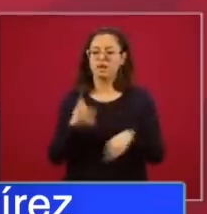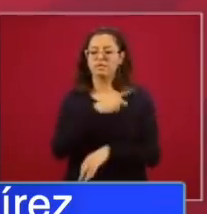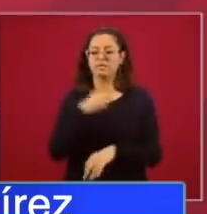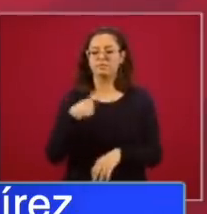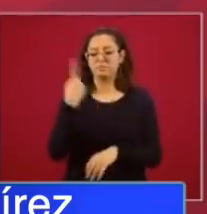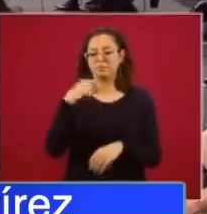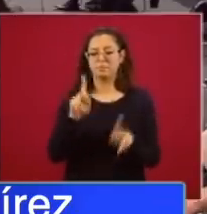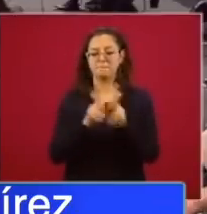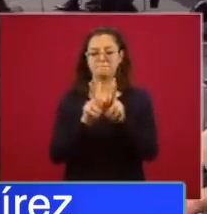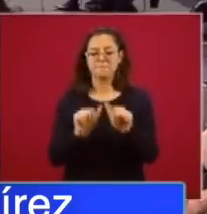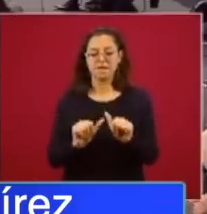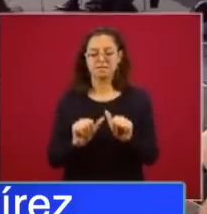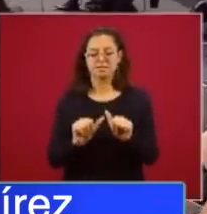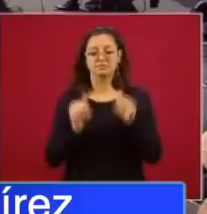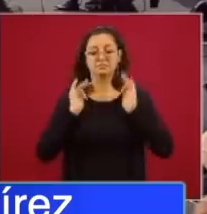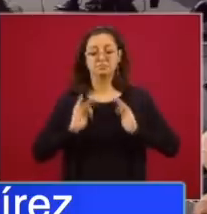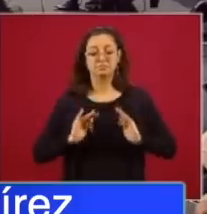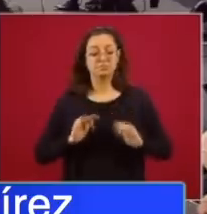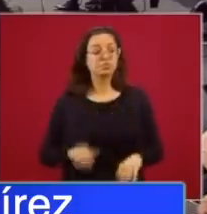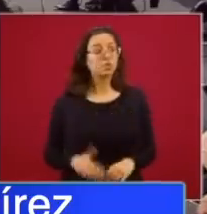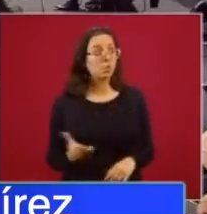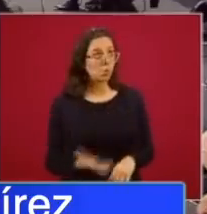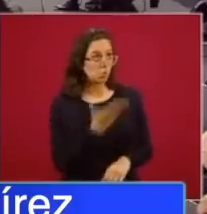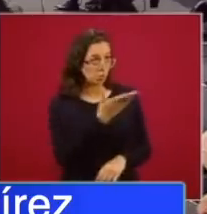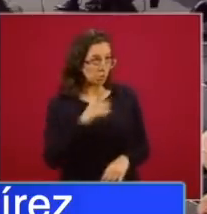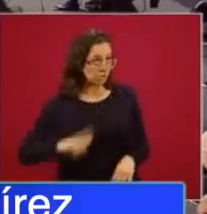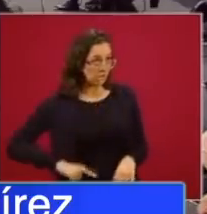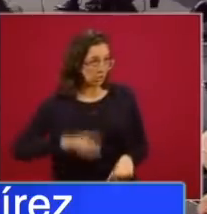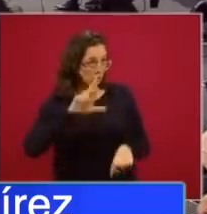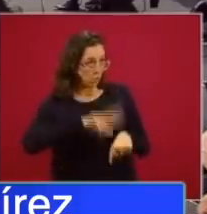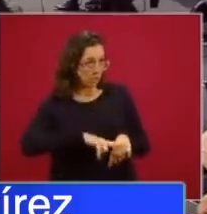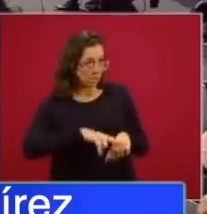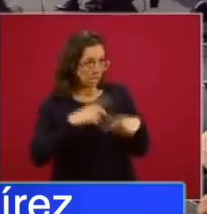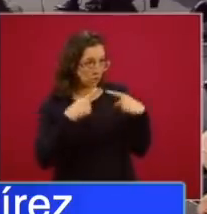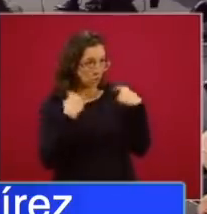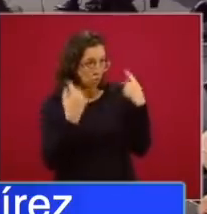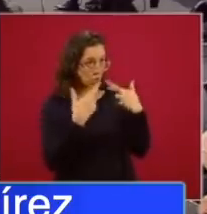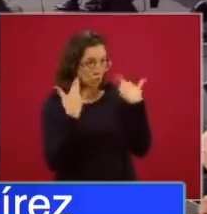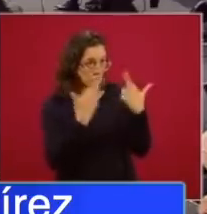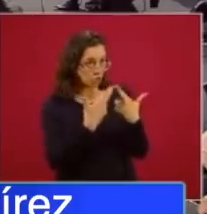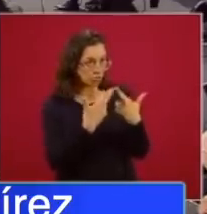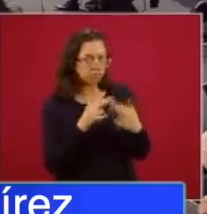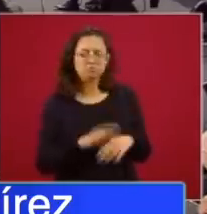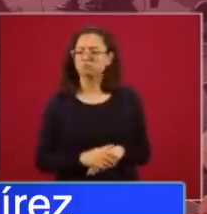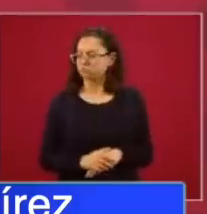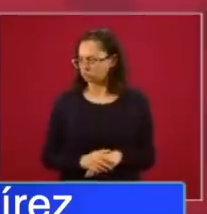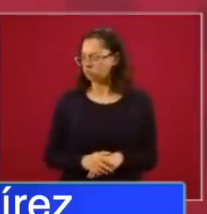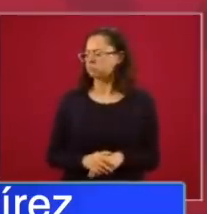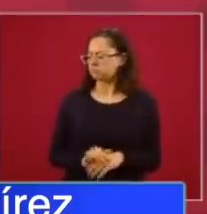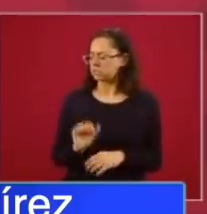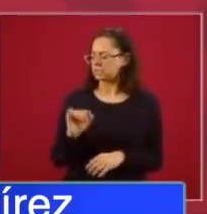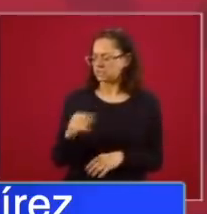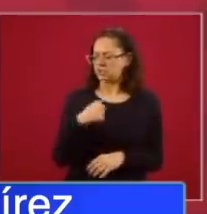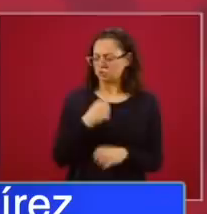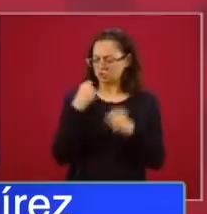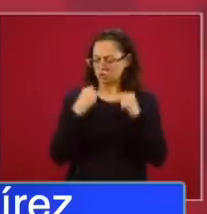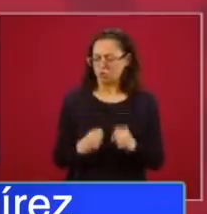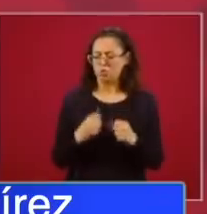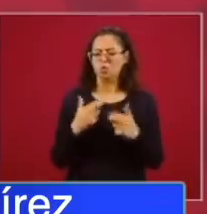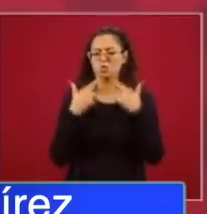a ver a los gobernadores? Sí, estoy seguro que van a asistir a la reunión de seguridad,